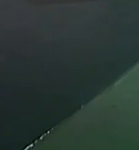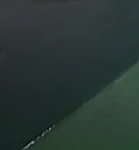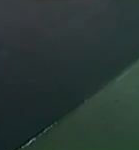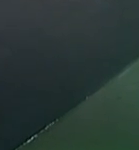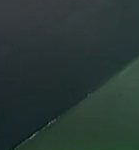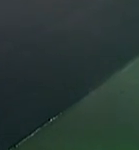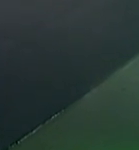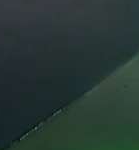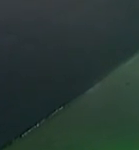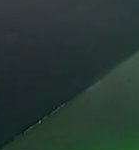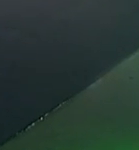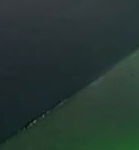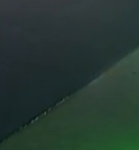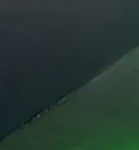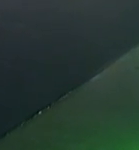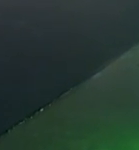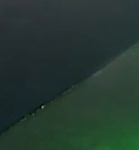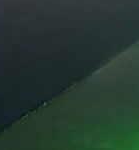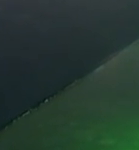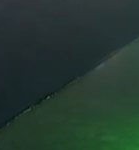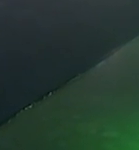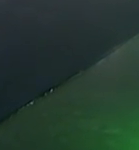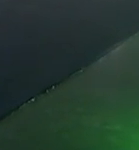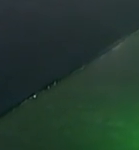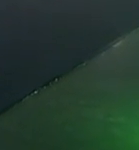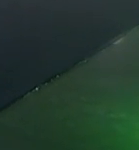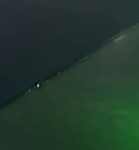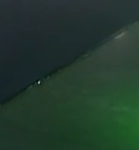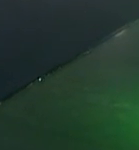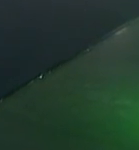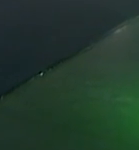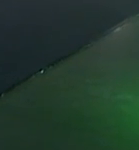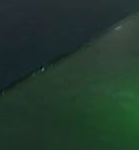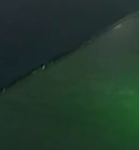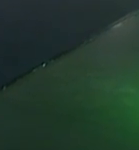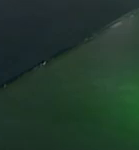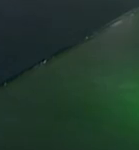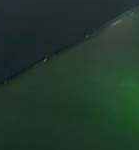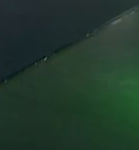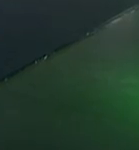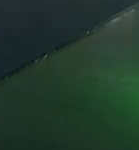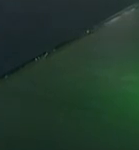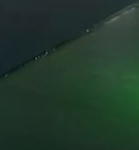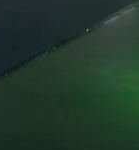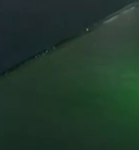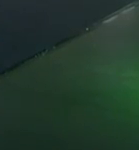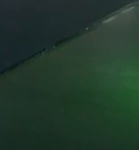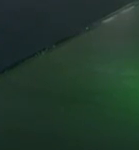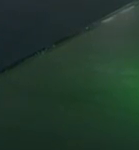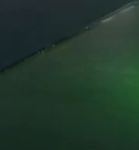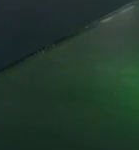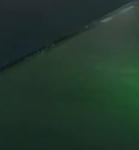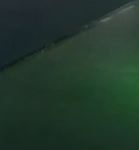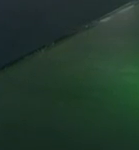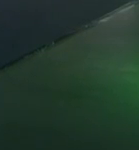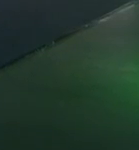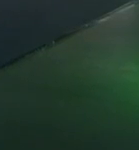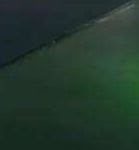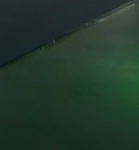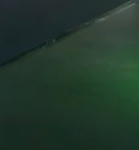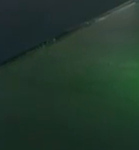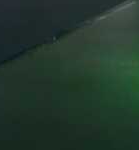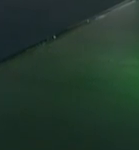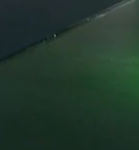temas de infraestructura los invitamos a los candidatos a revisar la pantalla que tienen aquí en el estudio infraestructura con el gobierno nacional